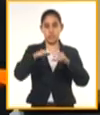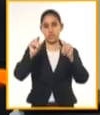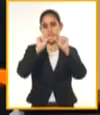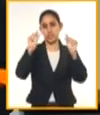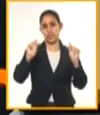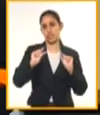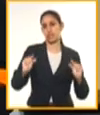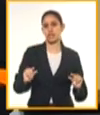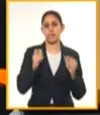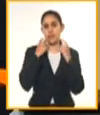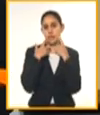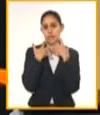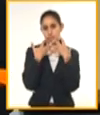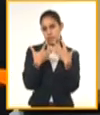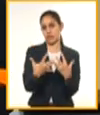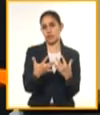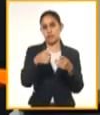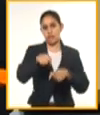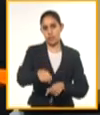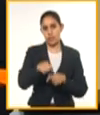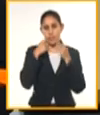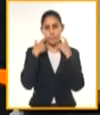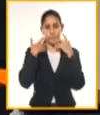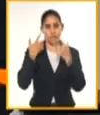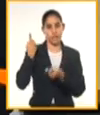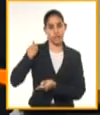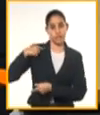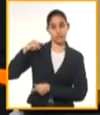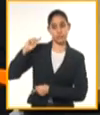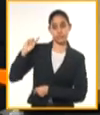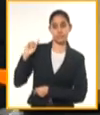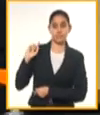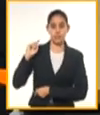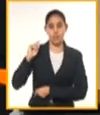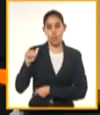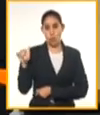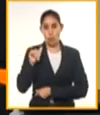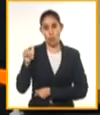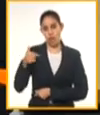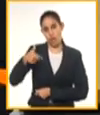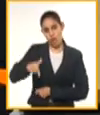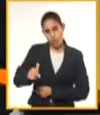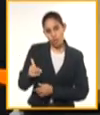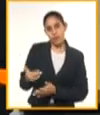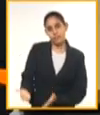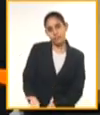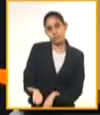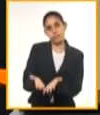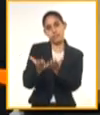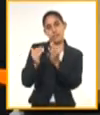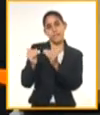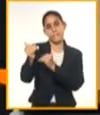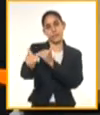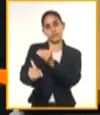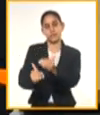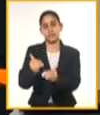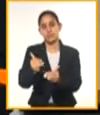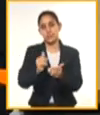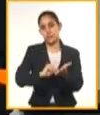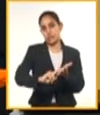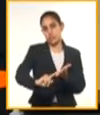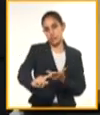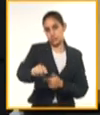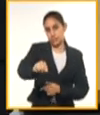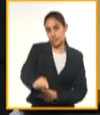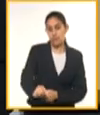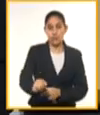importantes ocurridos en los últimos días o incluso los que están en desarrollo en esta semana. Estaremos